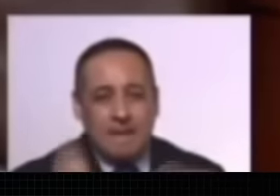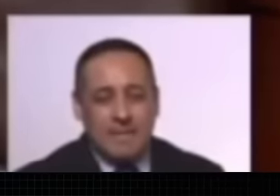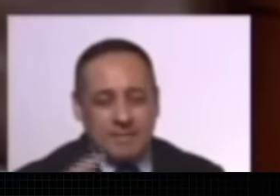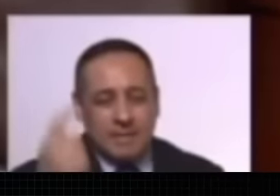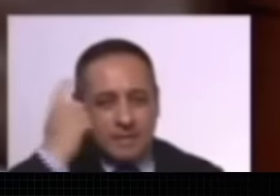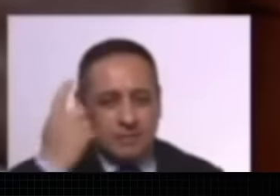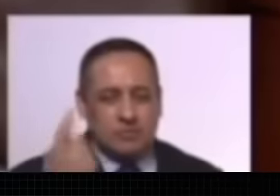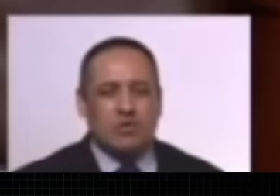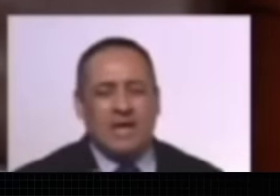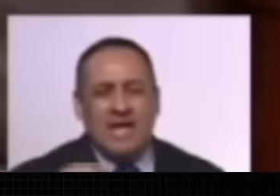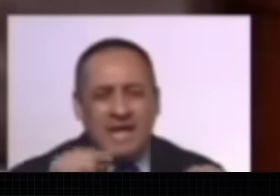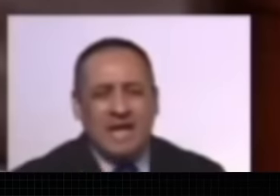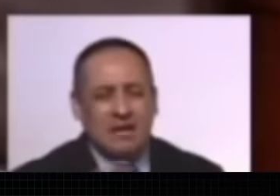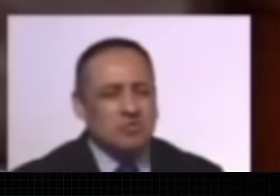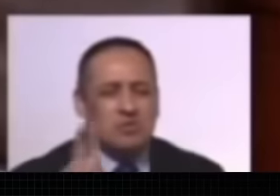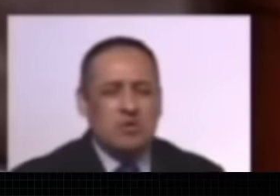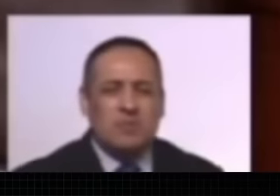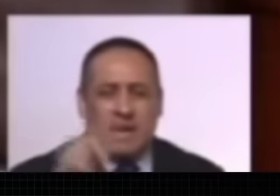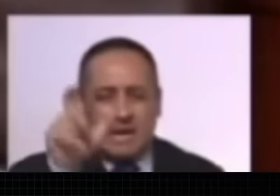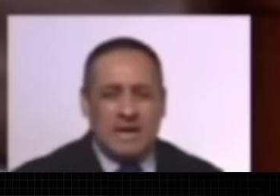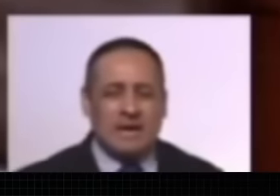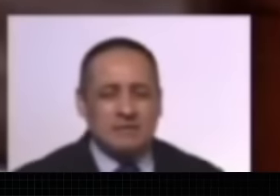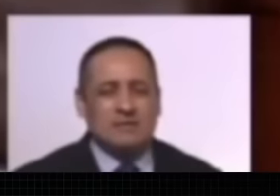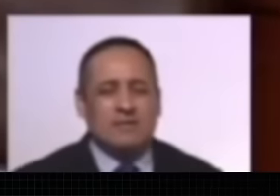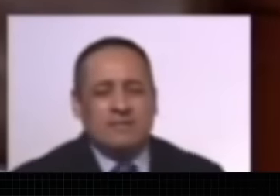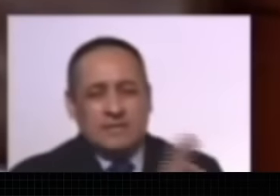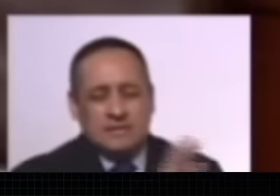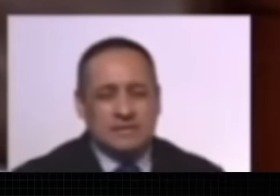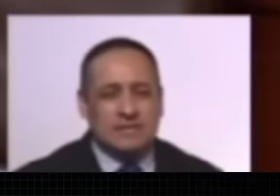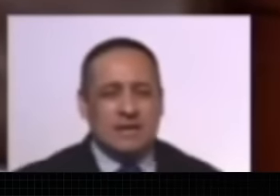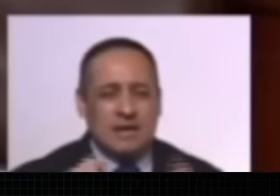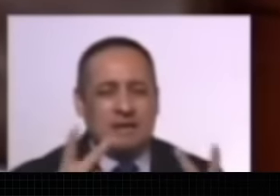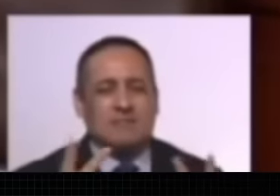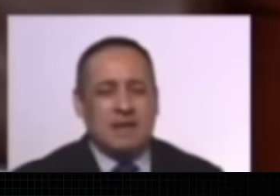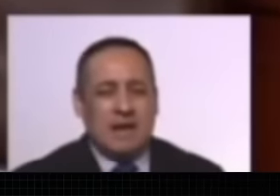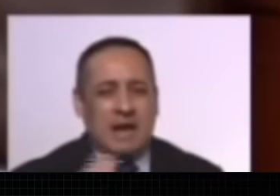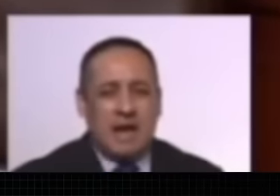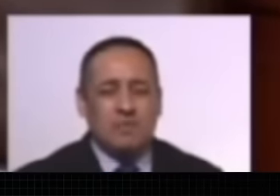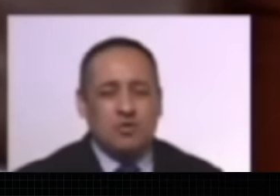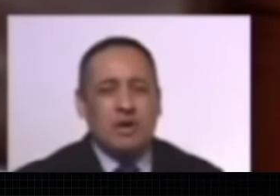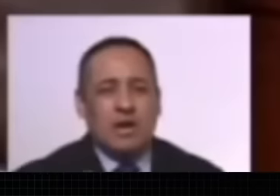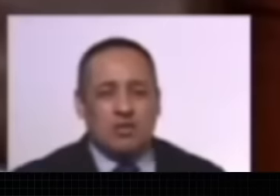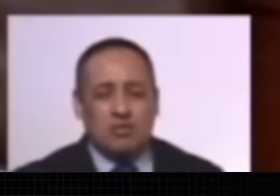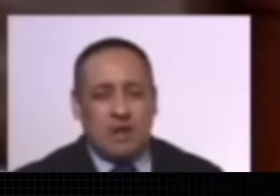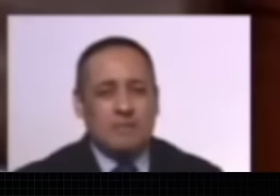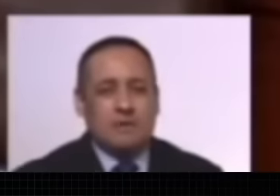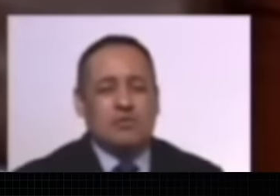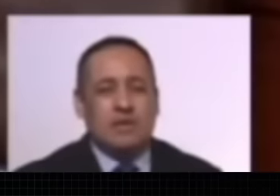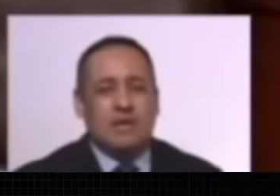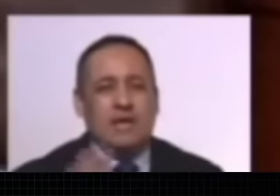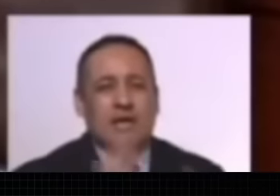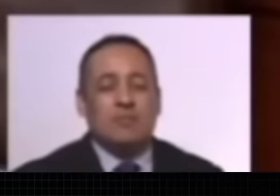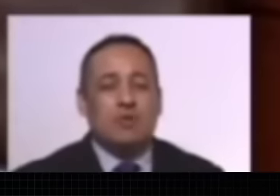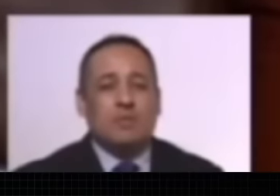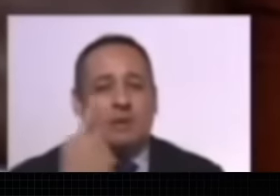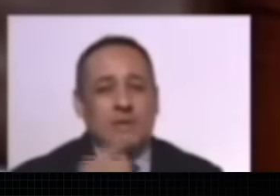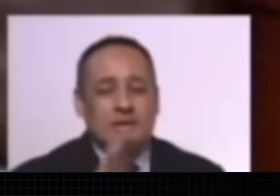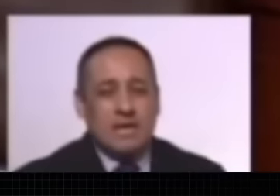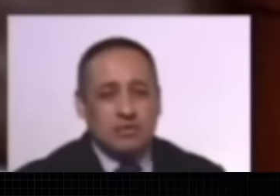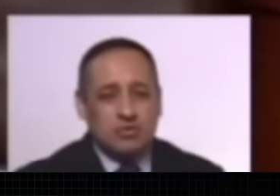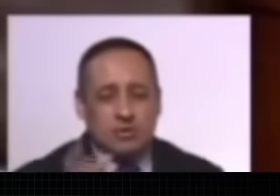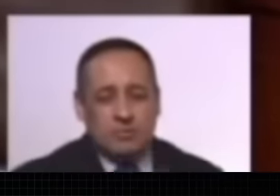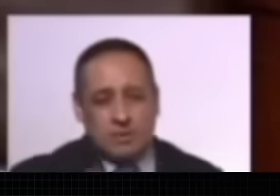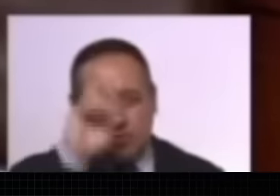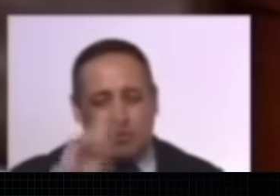criterio. Eso es lo que ha hecho la valiente fiscal Zoraida Ábalos. Cambió un criterio jurídico por primera vez en la historia del